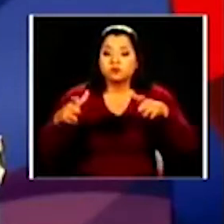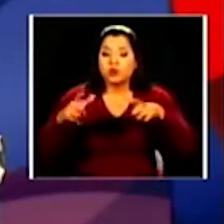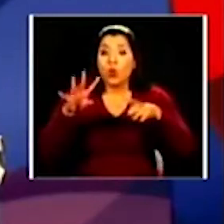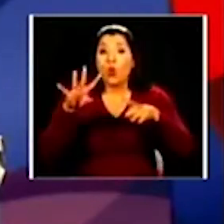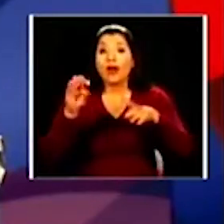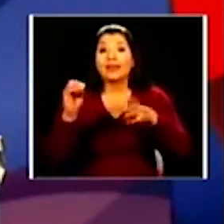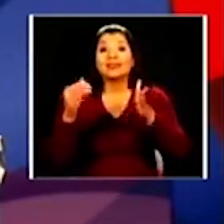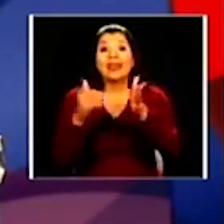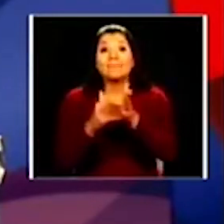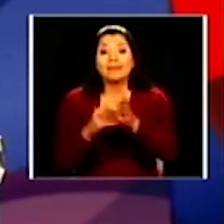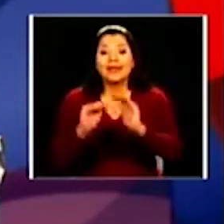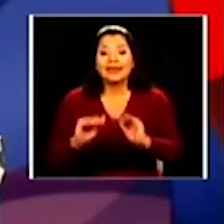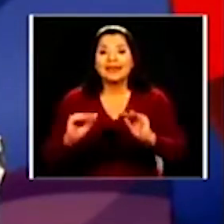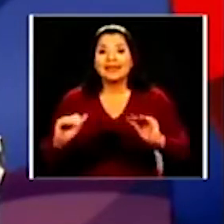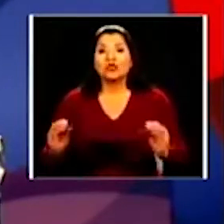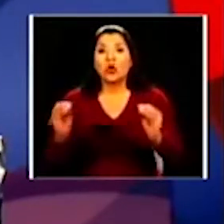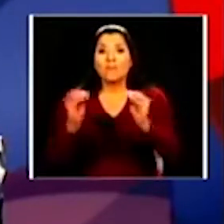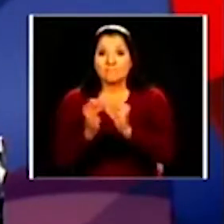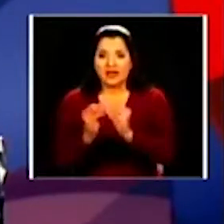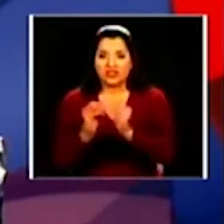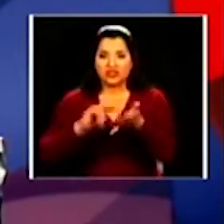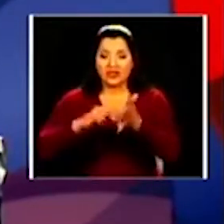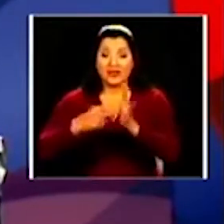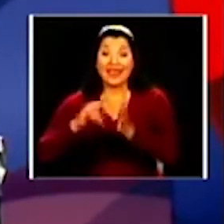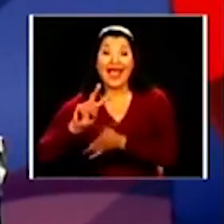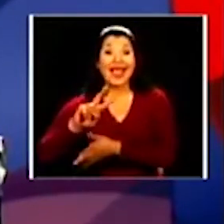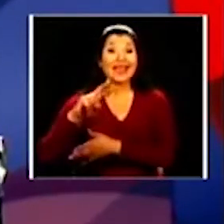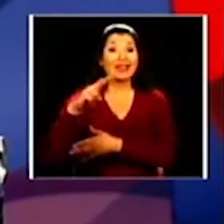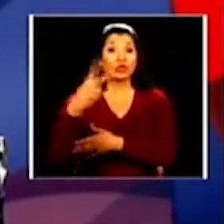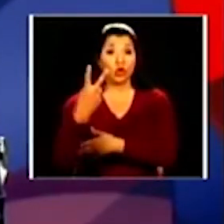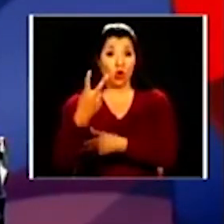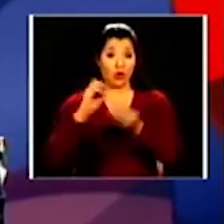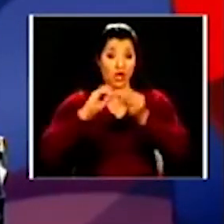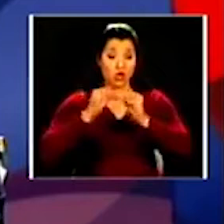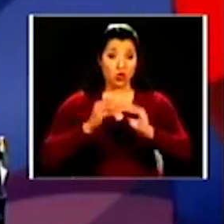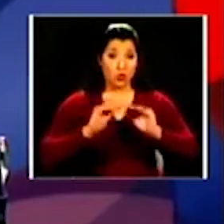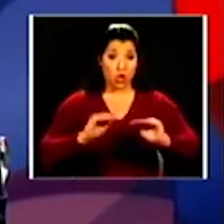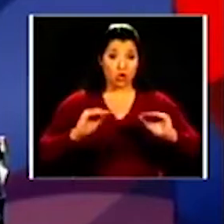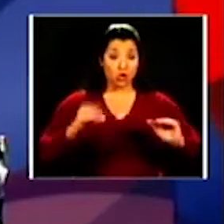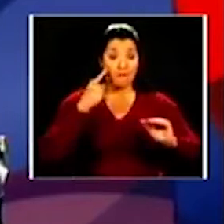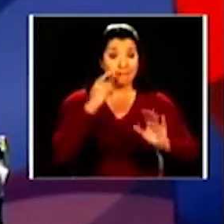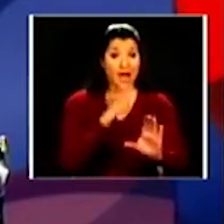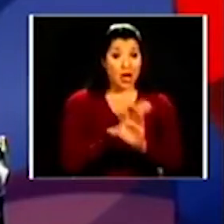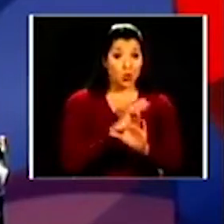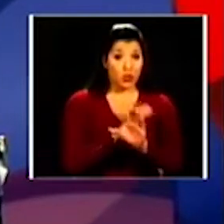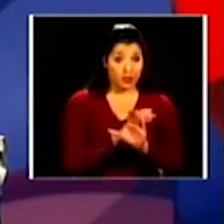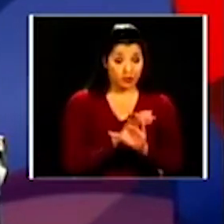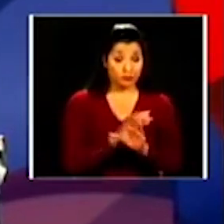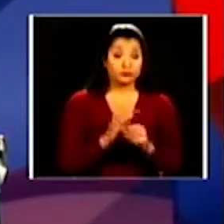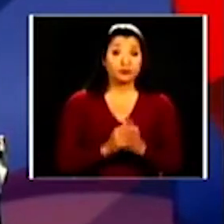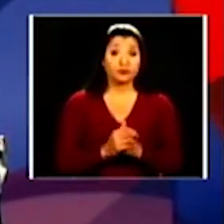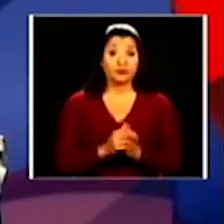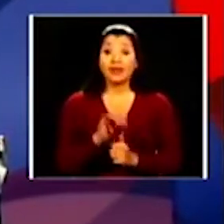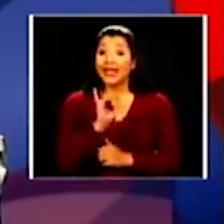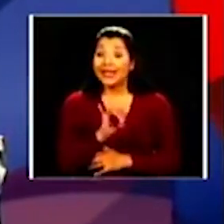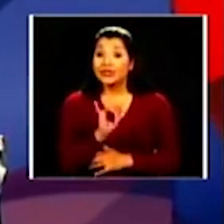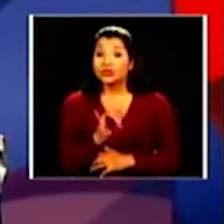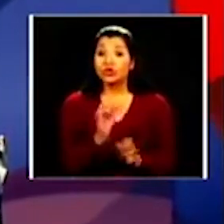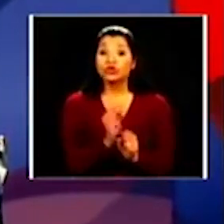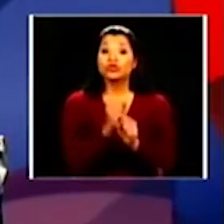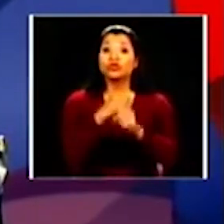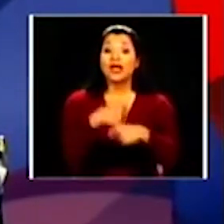4 años. Eso sería duplicar el tamaño de la red de cuidado actual. Eso se haría con